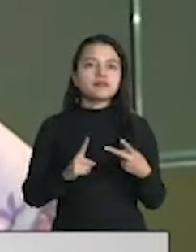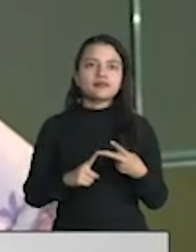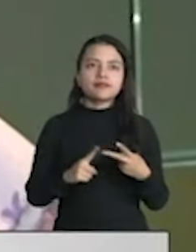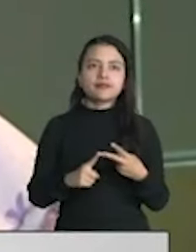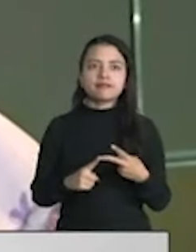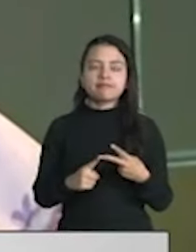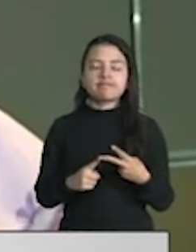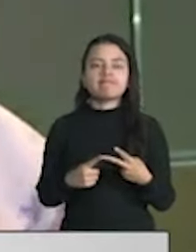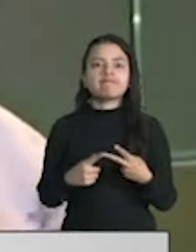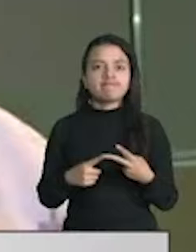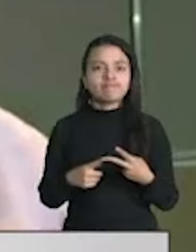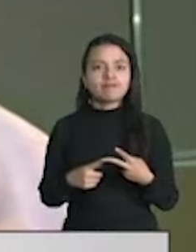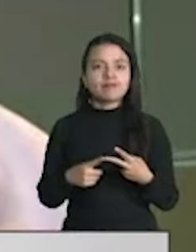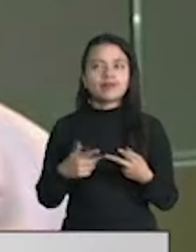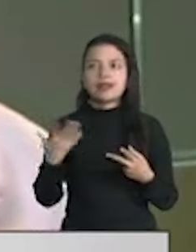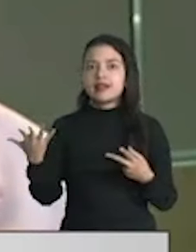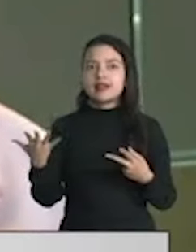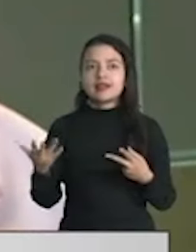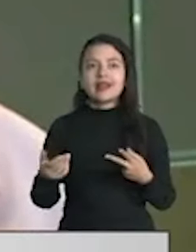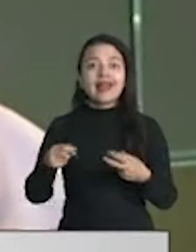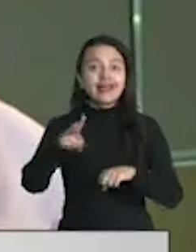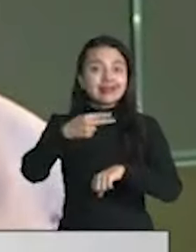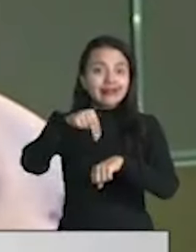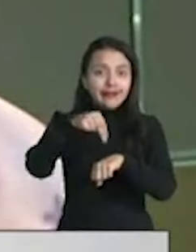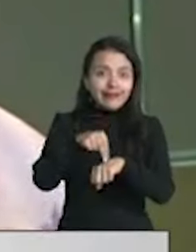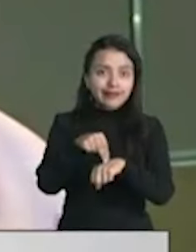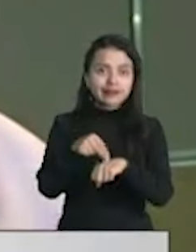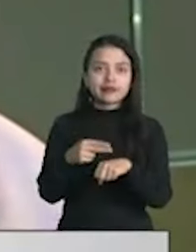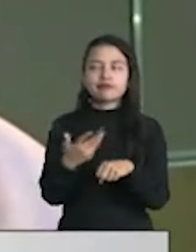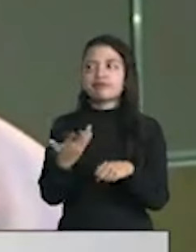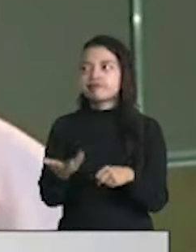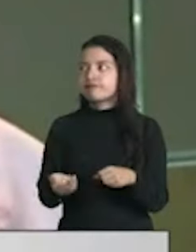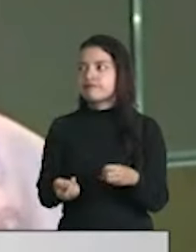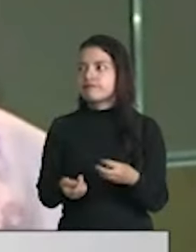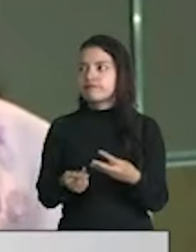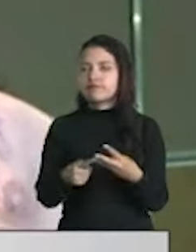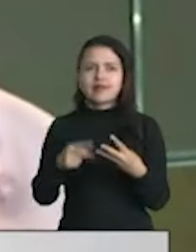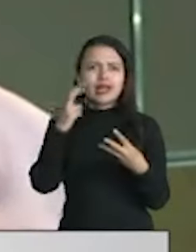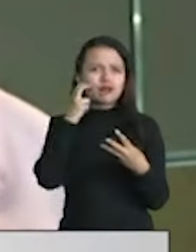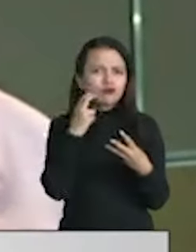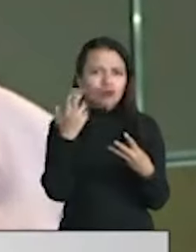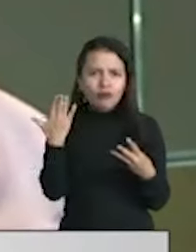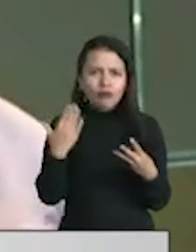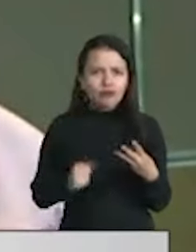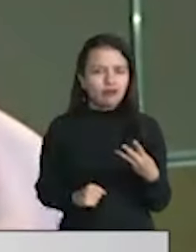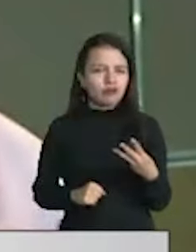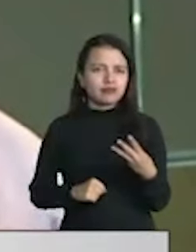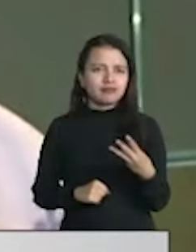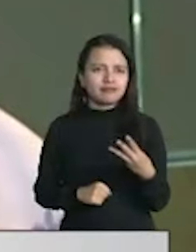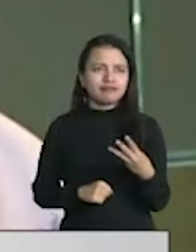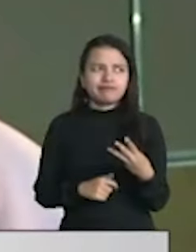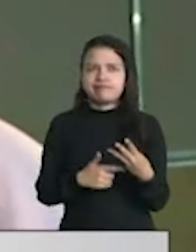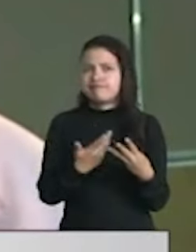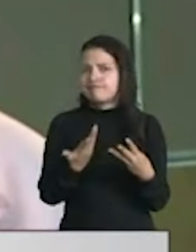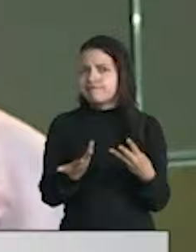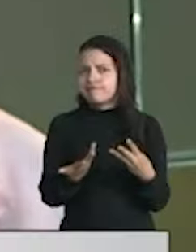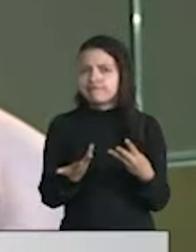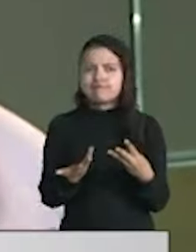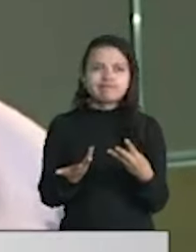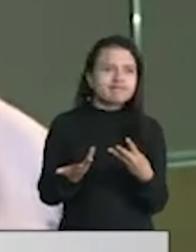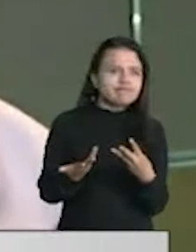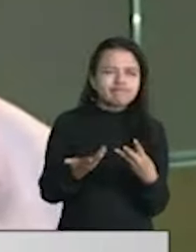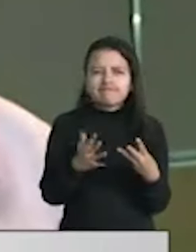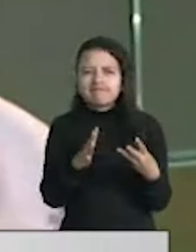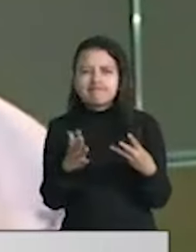altísimas inestabilidades, por ejemplo, en Nariño, en el mismo Chocó y en algunos territorios, digamos,